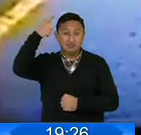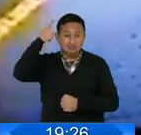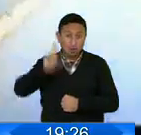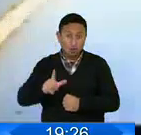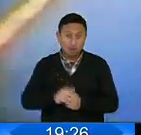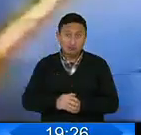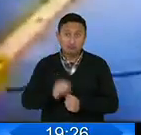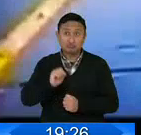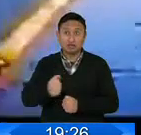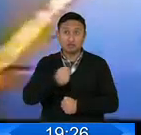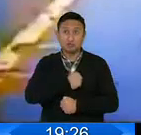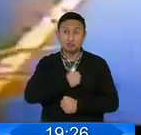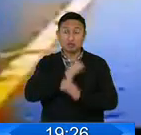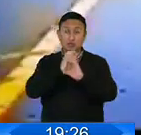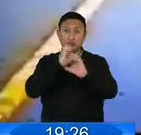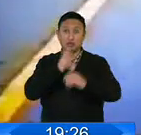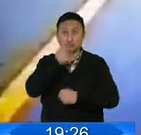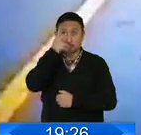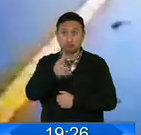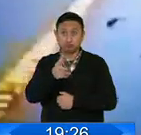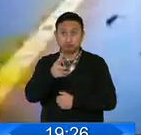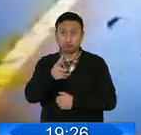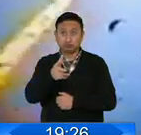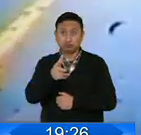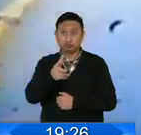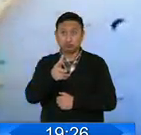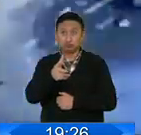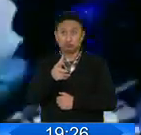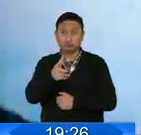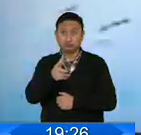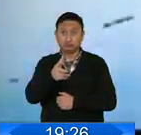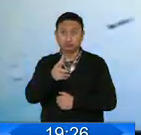de seguridad del bus capta el impacto.